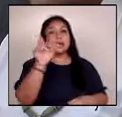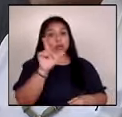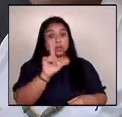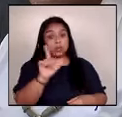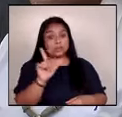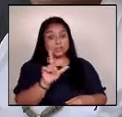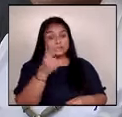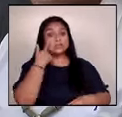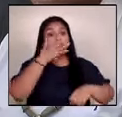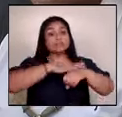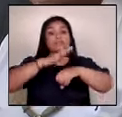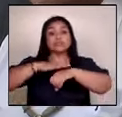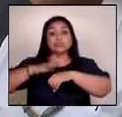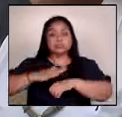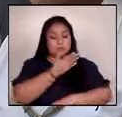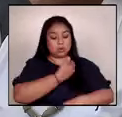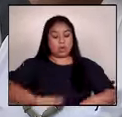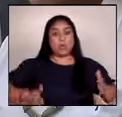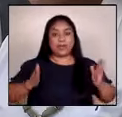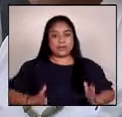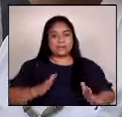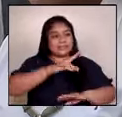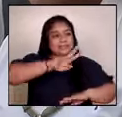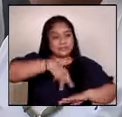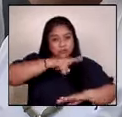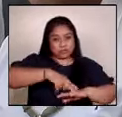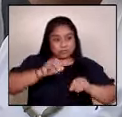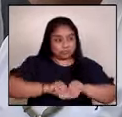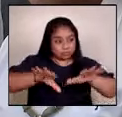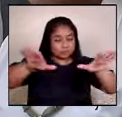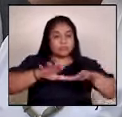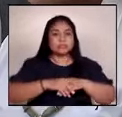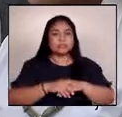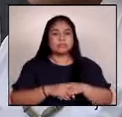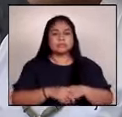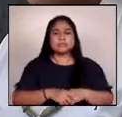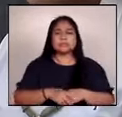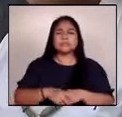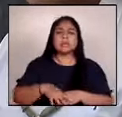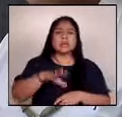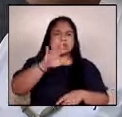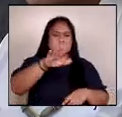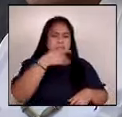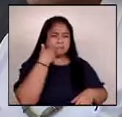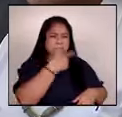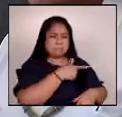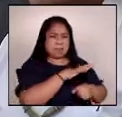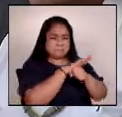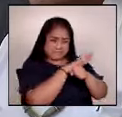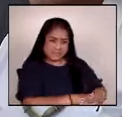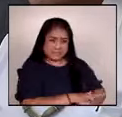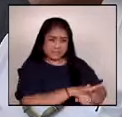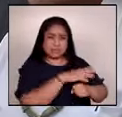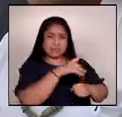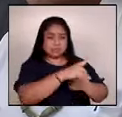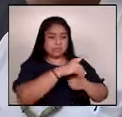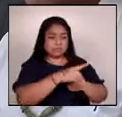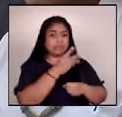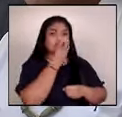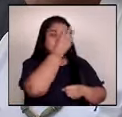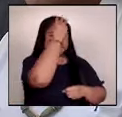anuncio de los gobernadores a nivel nacional. ¿No existe alguna presión por parte de sectores del departamento del Quiché para poder elegir a esta